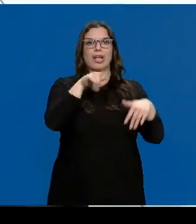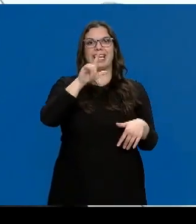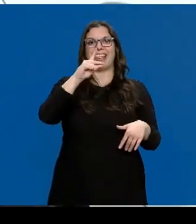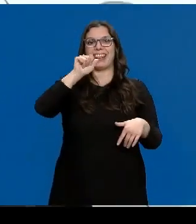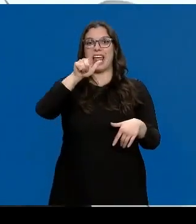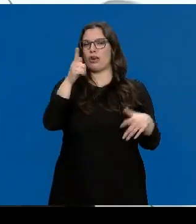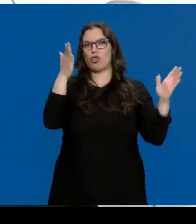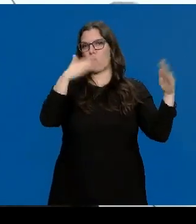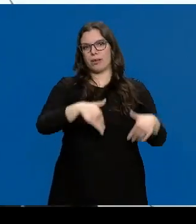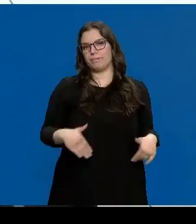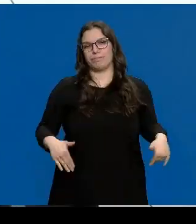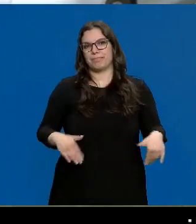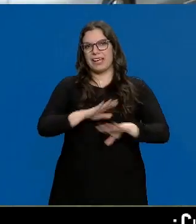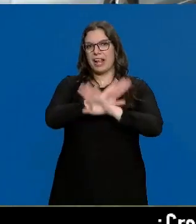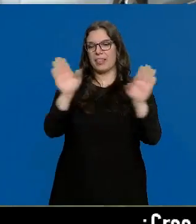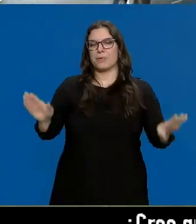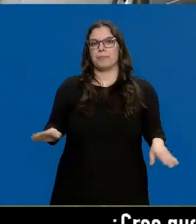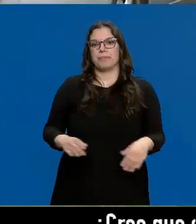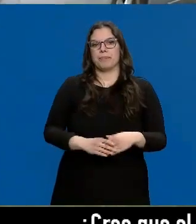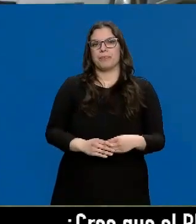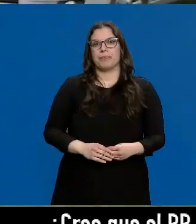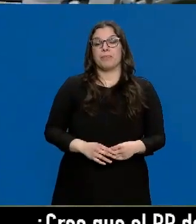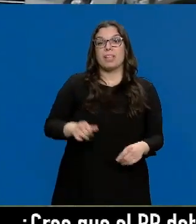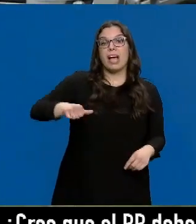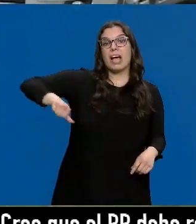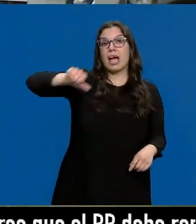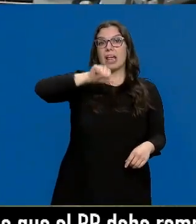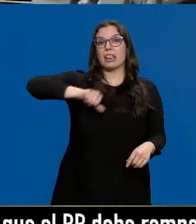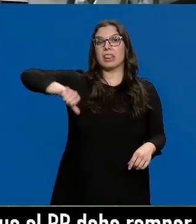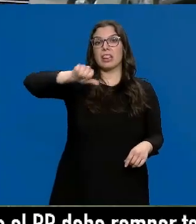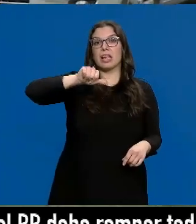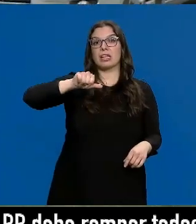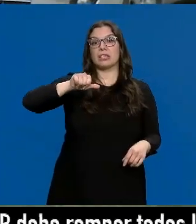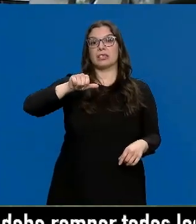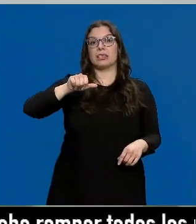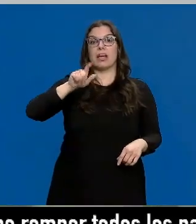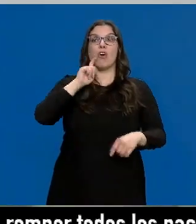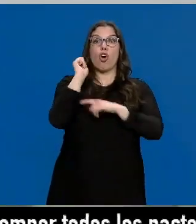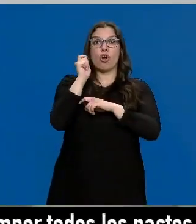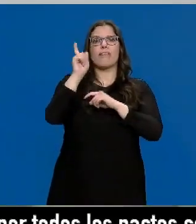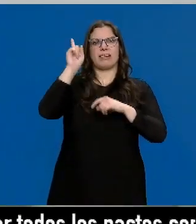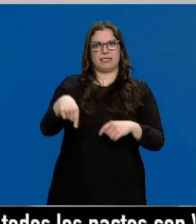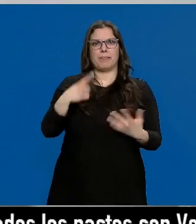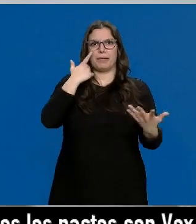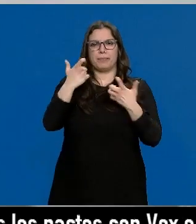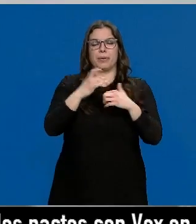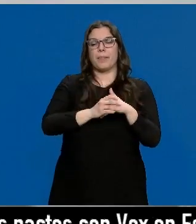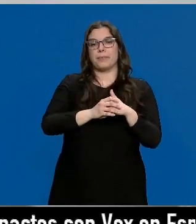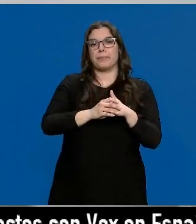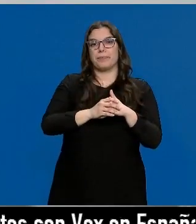y no hay nada. El aceite, aunque sea el oliva, se está notando también. Todavía